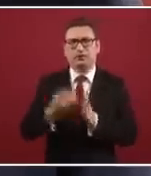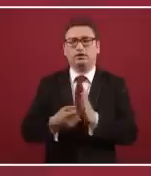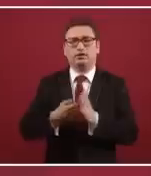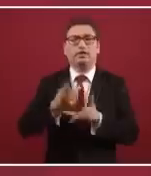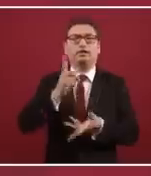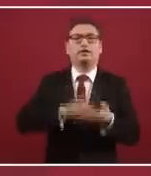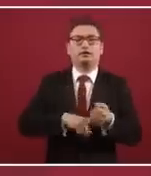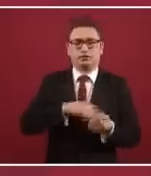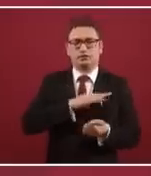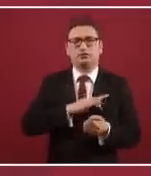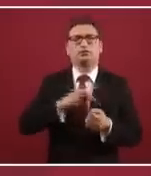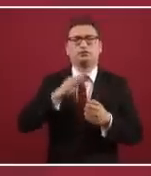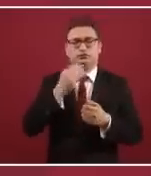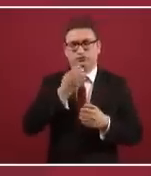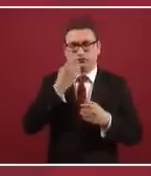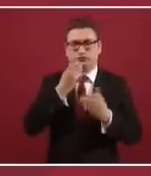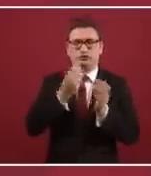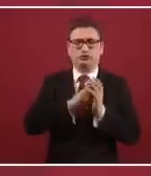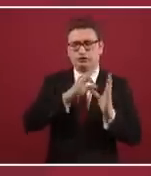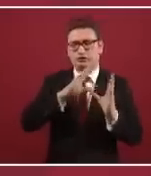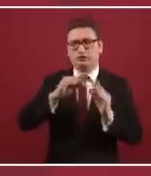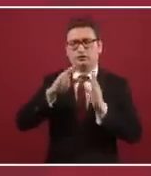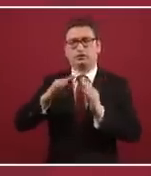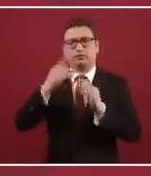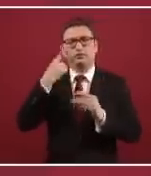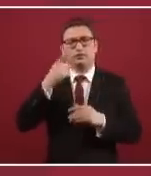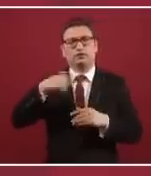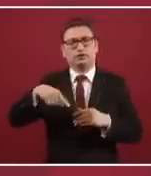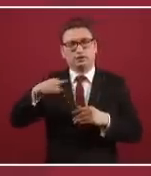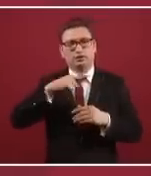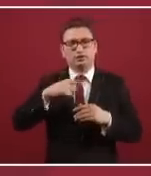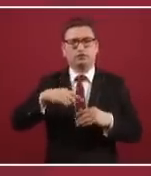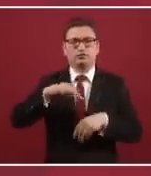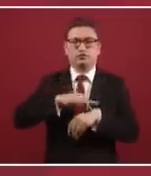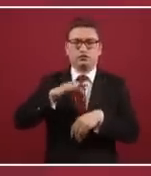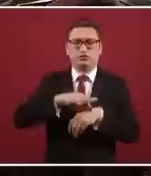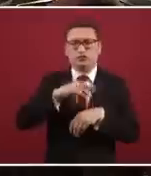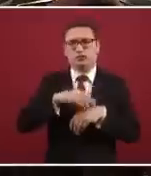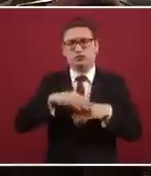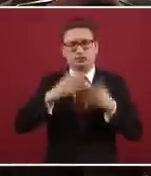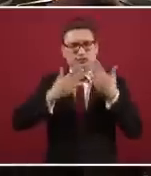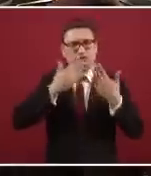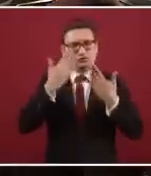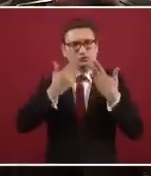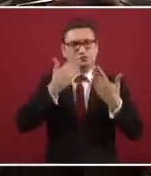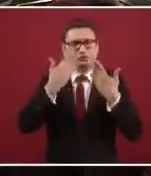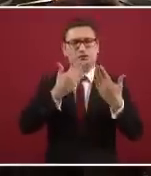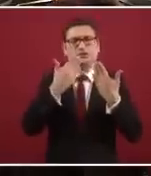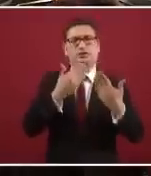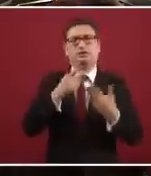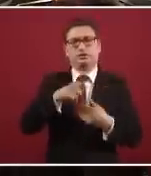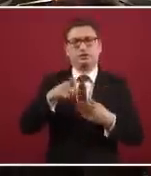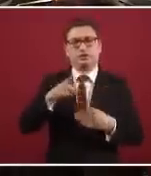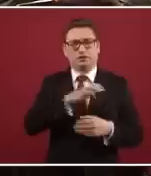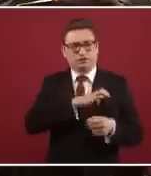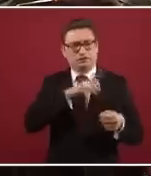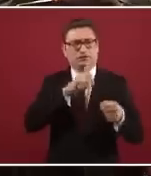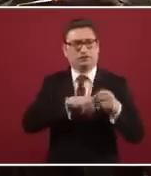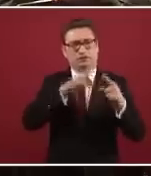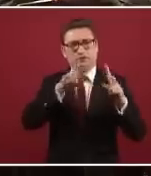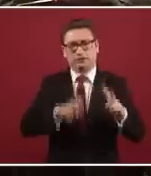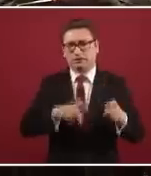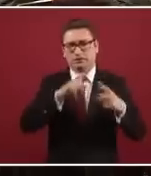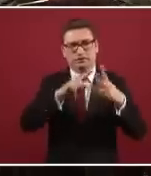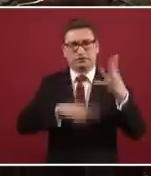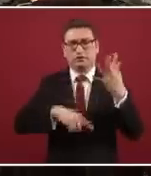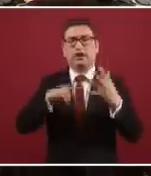escuelas para la capacitación, para la formación de los médicos, para que hagan sus especialidades, ver todo